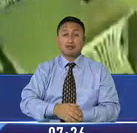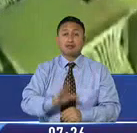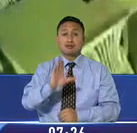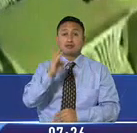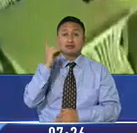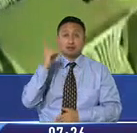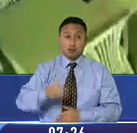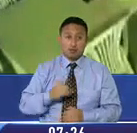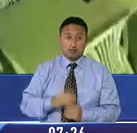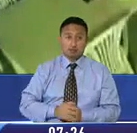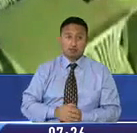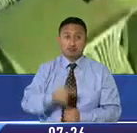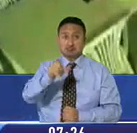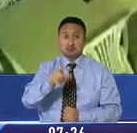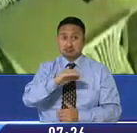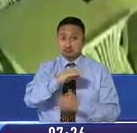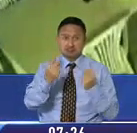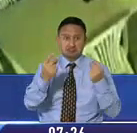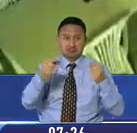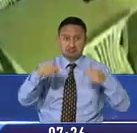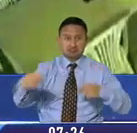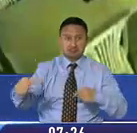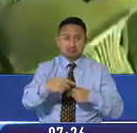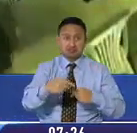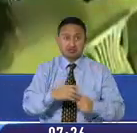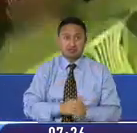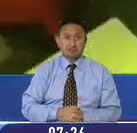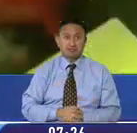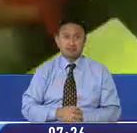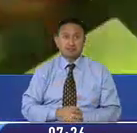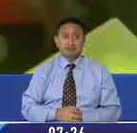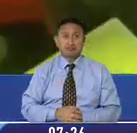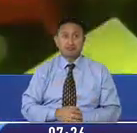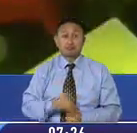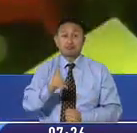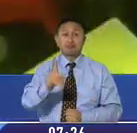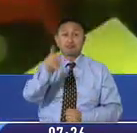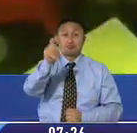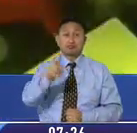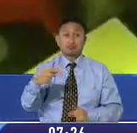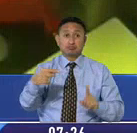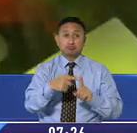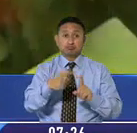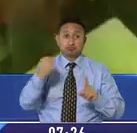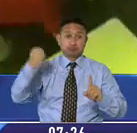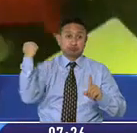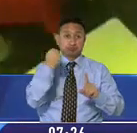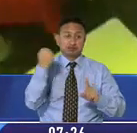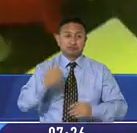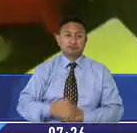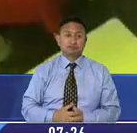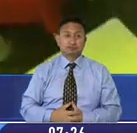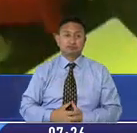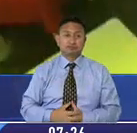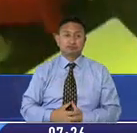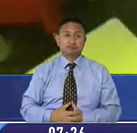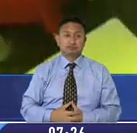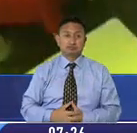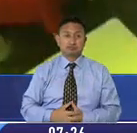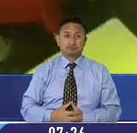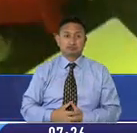segundos amedrentan a los clientes y, no conforme con eso, agreden a uno de los colaboradores del lugar.